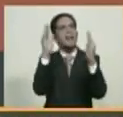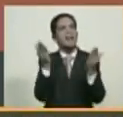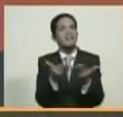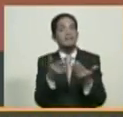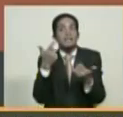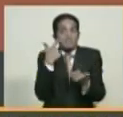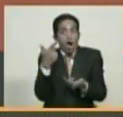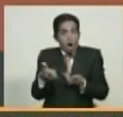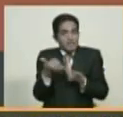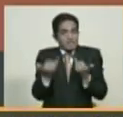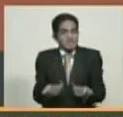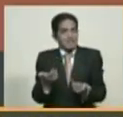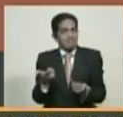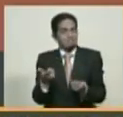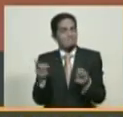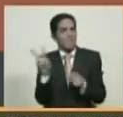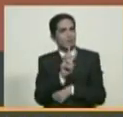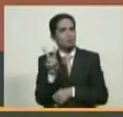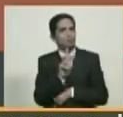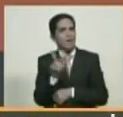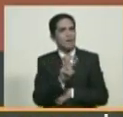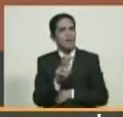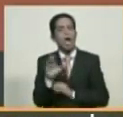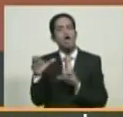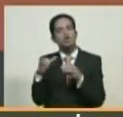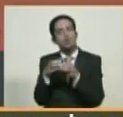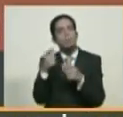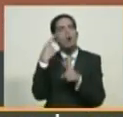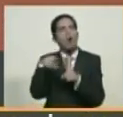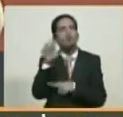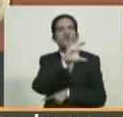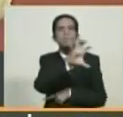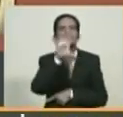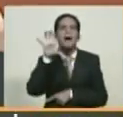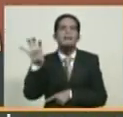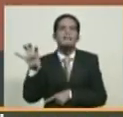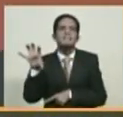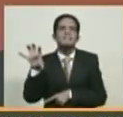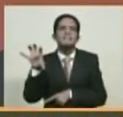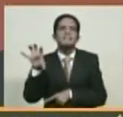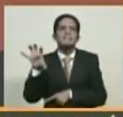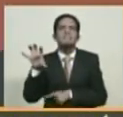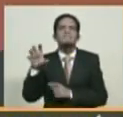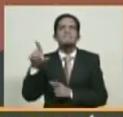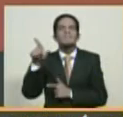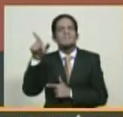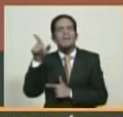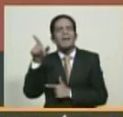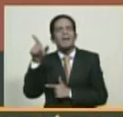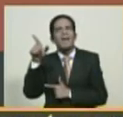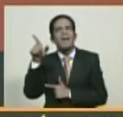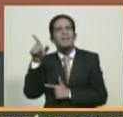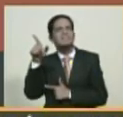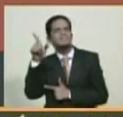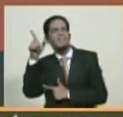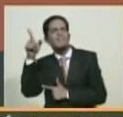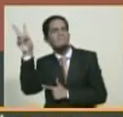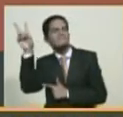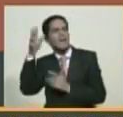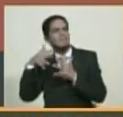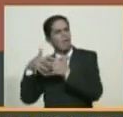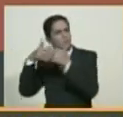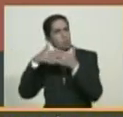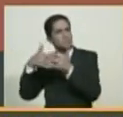está ocurriendo hoy con Venezuela. Un grupo de países que responden a intereses imperiales unidos para